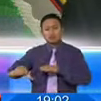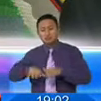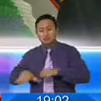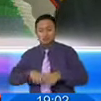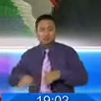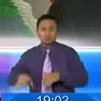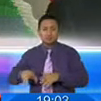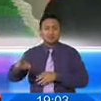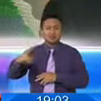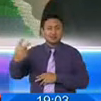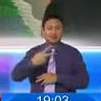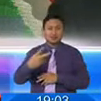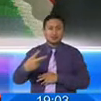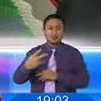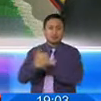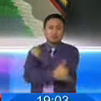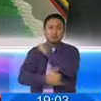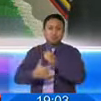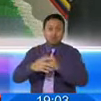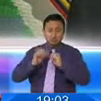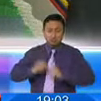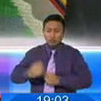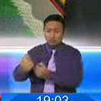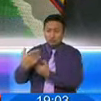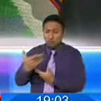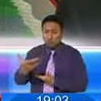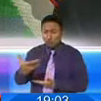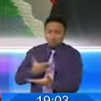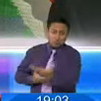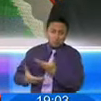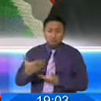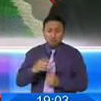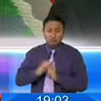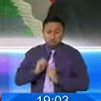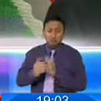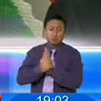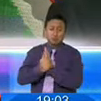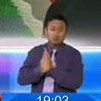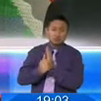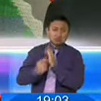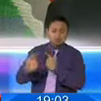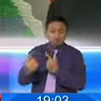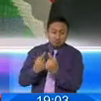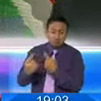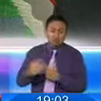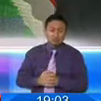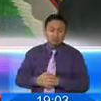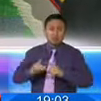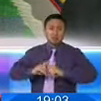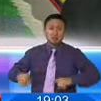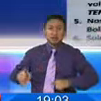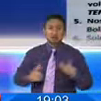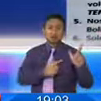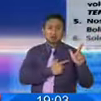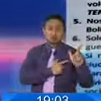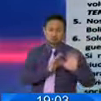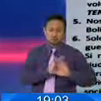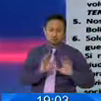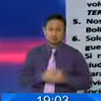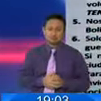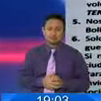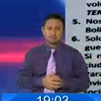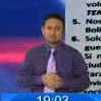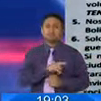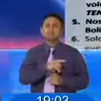inteligencia, de información, de capacitación, mas no de carácter militar. Sobre el